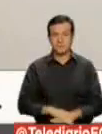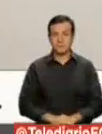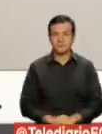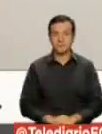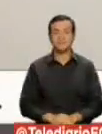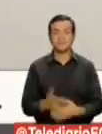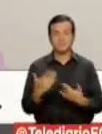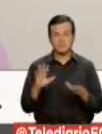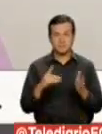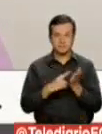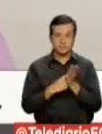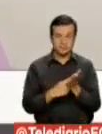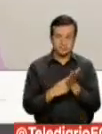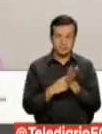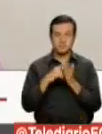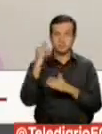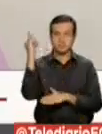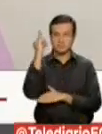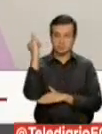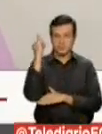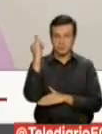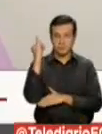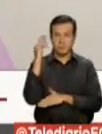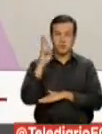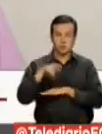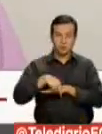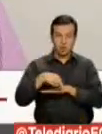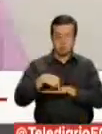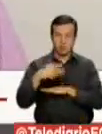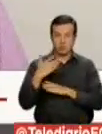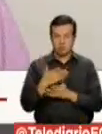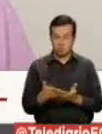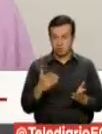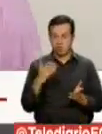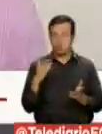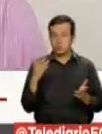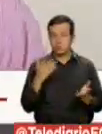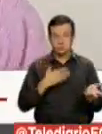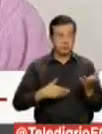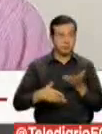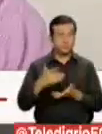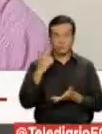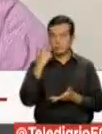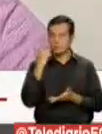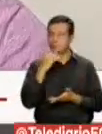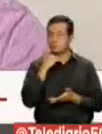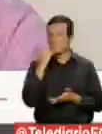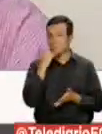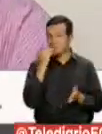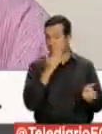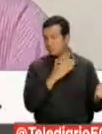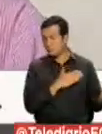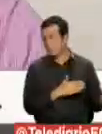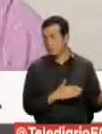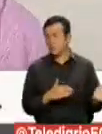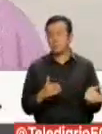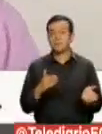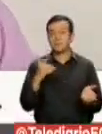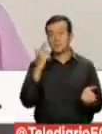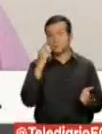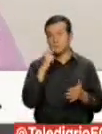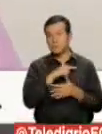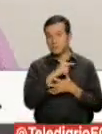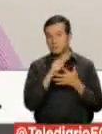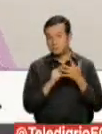hemos mantenido reuniones con la Cámara de Industriales Autopartistas del Ecuador, la SINAE, que nos está permitiendo también tener opciones